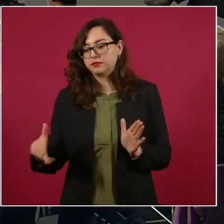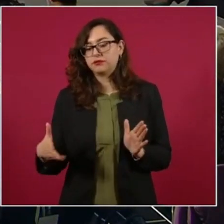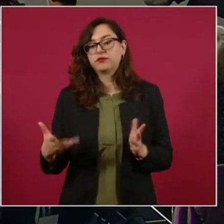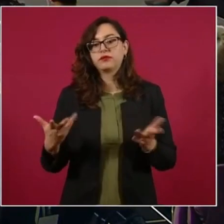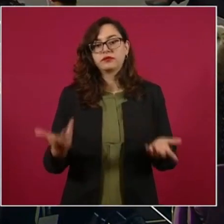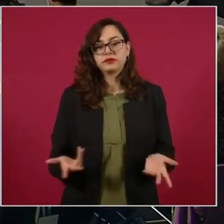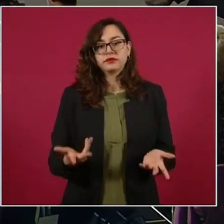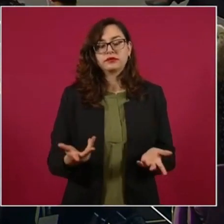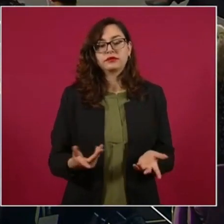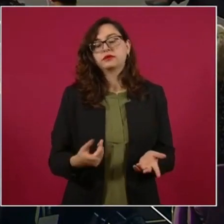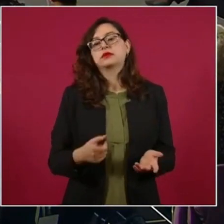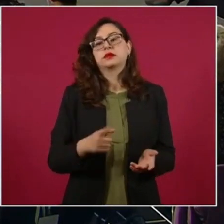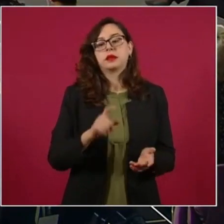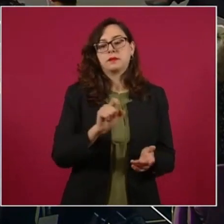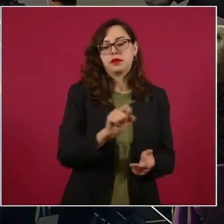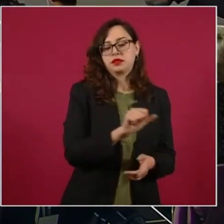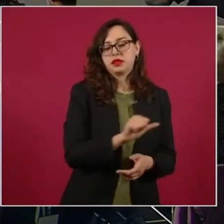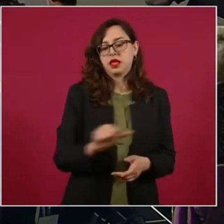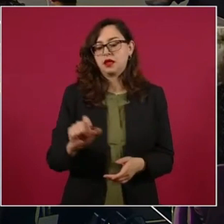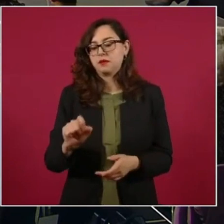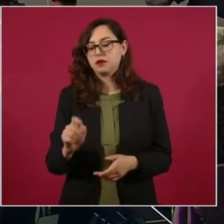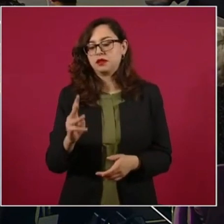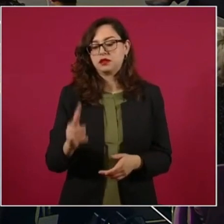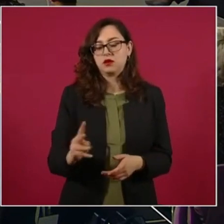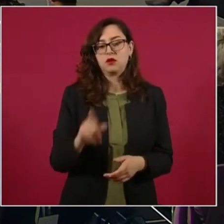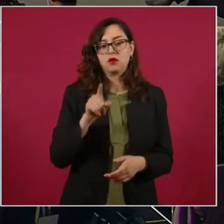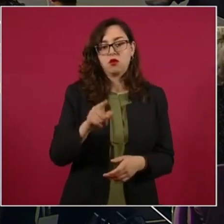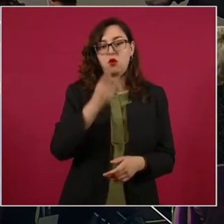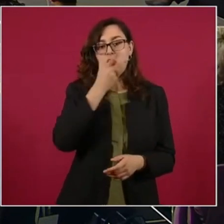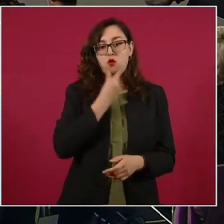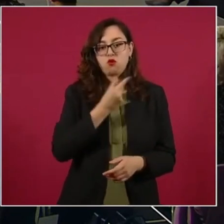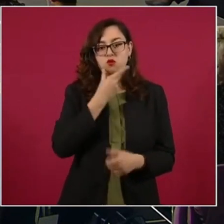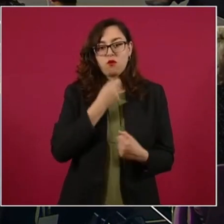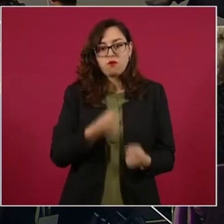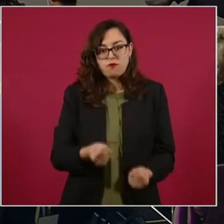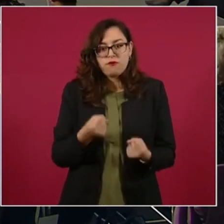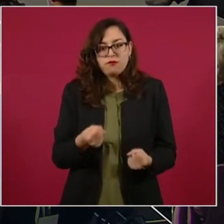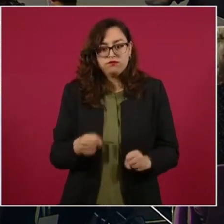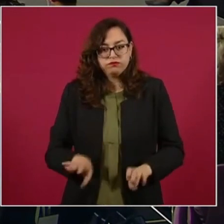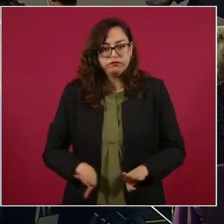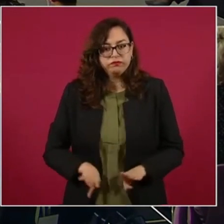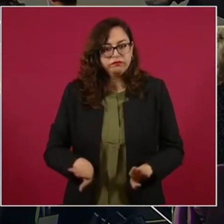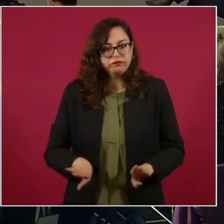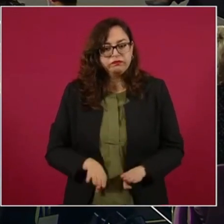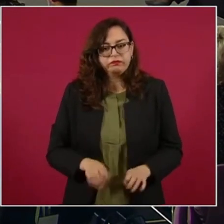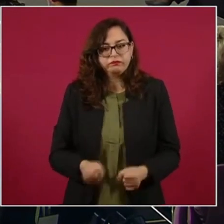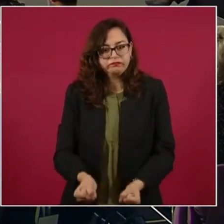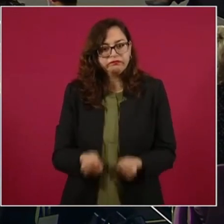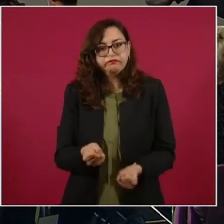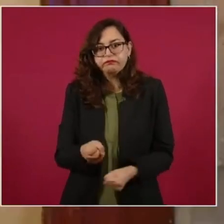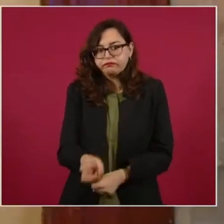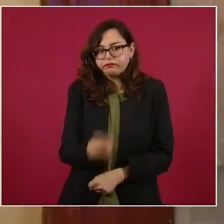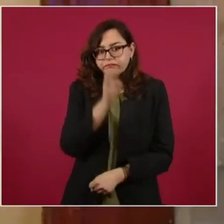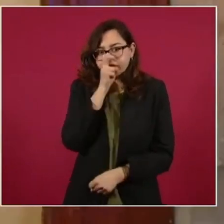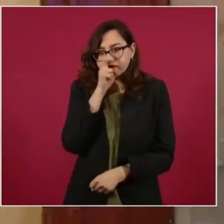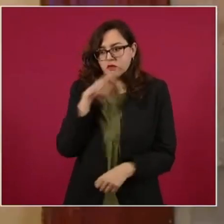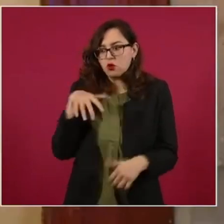Para entonces era el hombre fuerte, el caudillo militar más temido y reconocido.